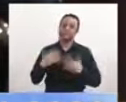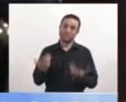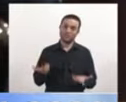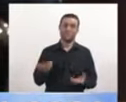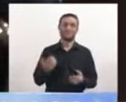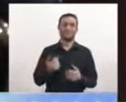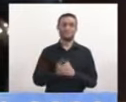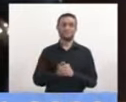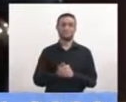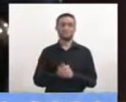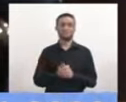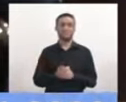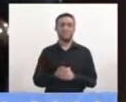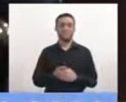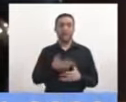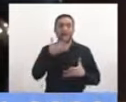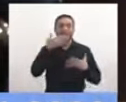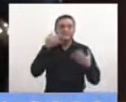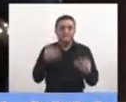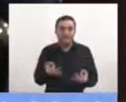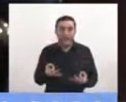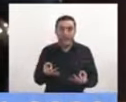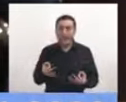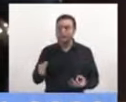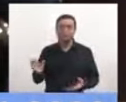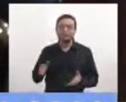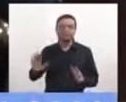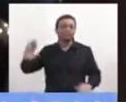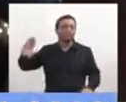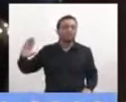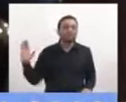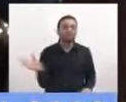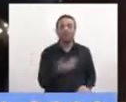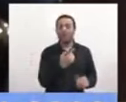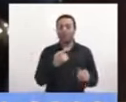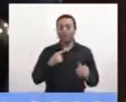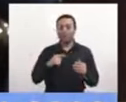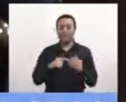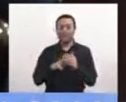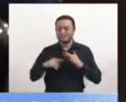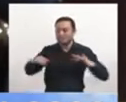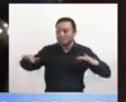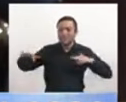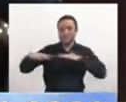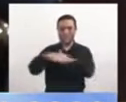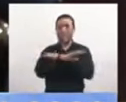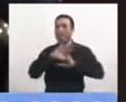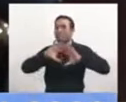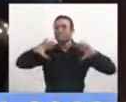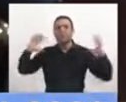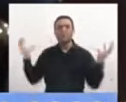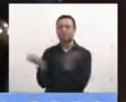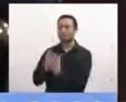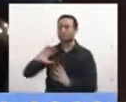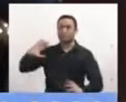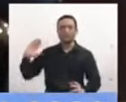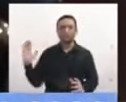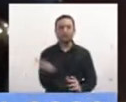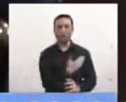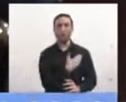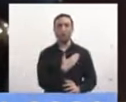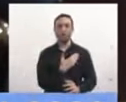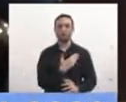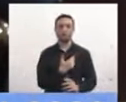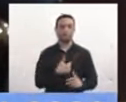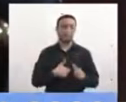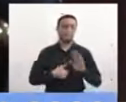por los resultados pasaron en todas las ciudades del mundo, ¿sí? Pero por ahí los resultados hubieran sido mejores si el Gobierno de la ciudad hubiera hecho lo mismo que se hizo en Formosa. En Formosa,